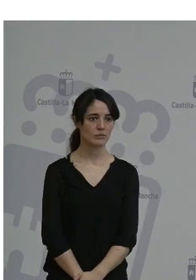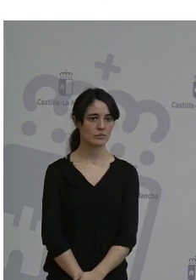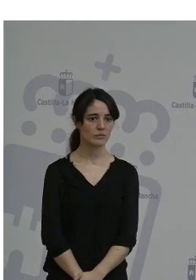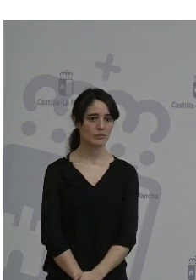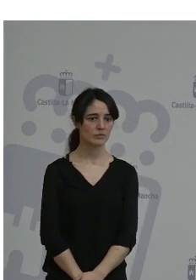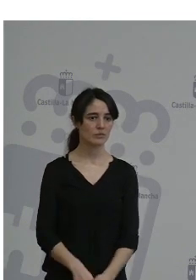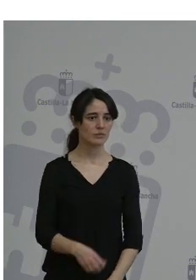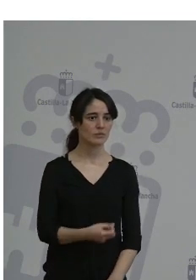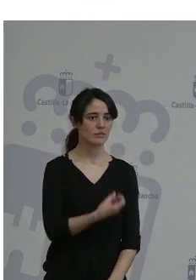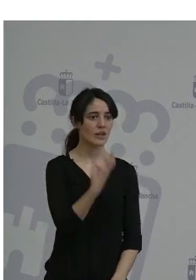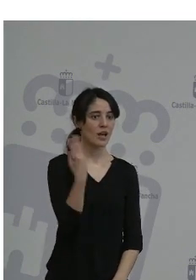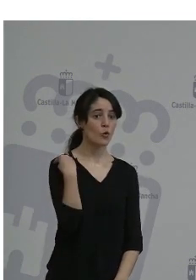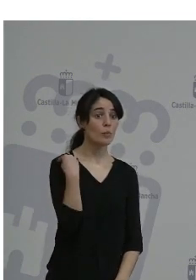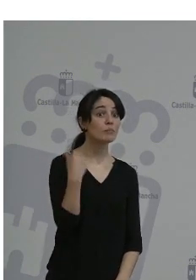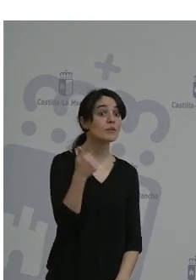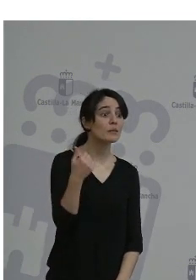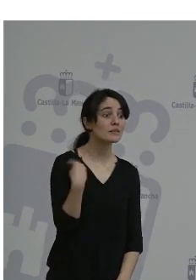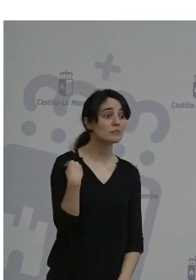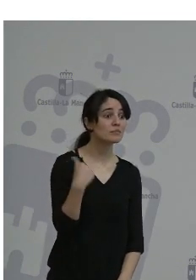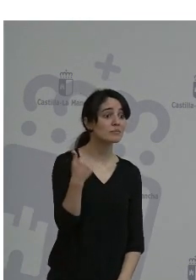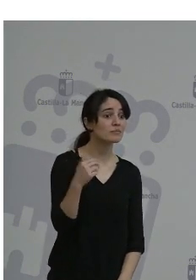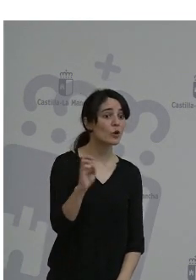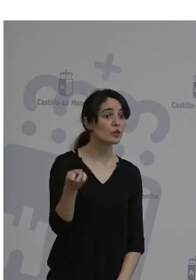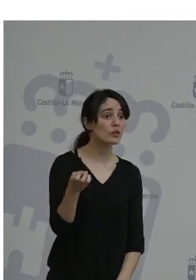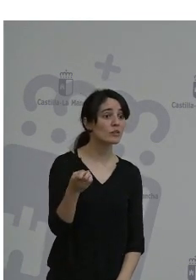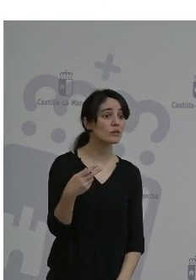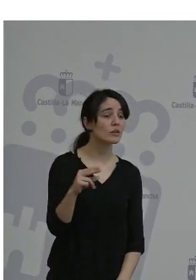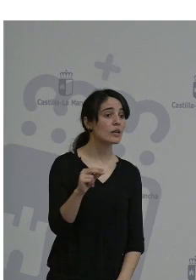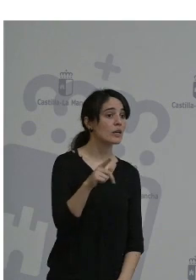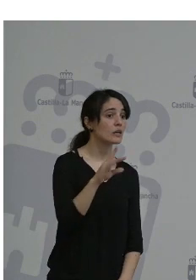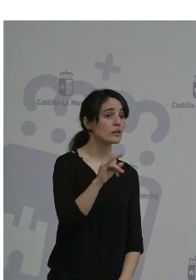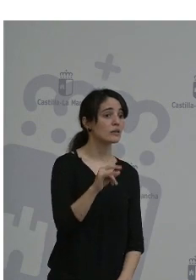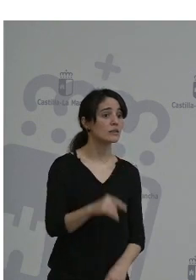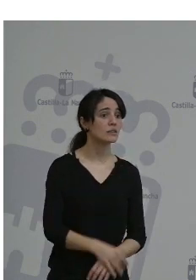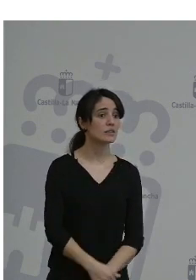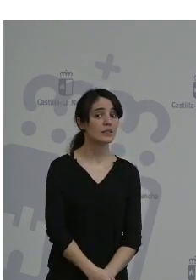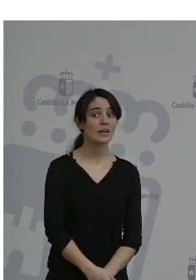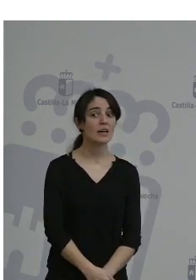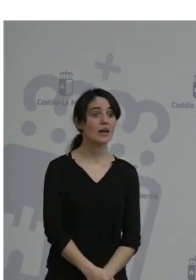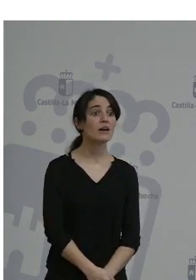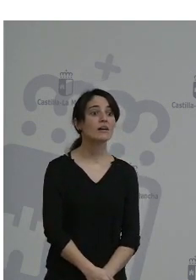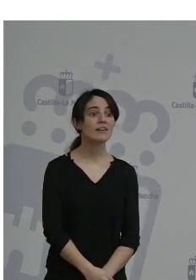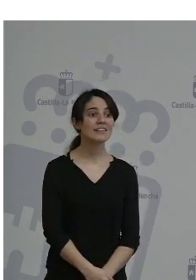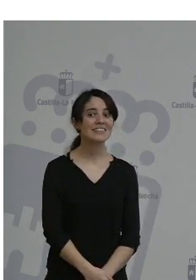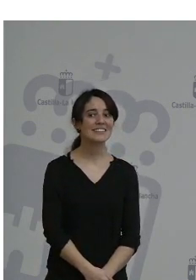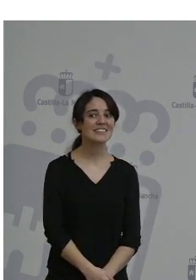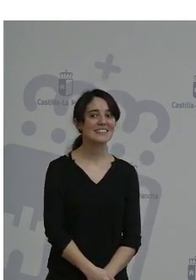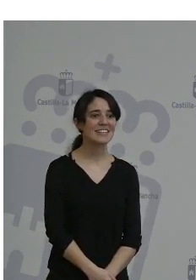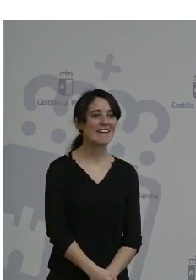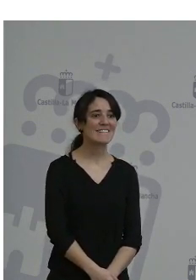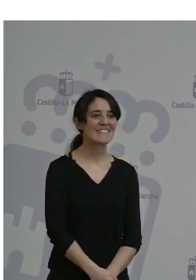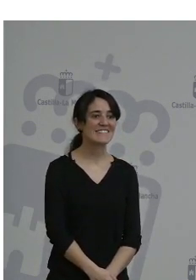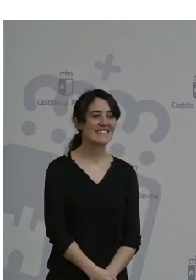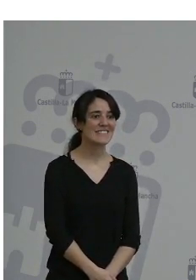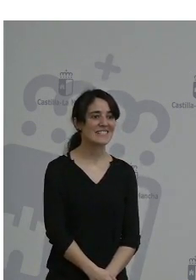¿Alguna pregunta más? ¿No? ¿Damos paso entonces al desayuno? Pues nada,